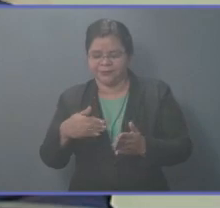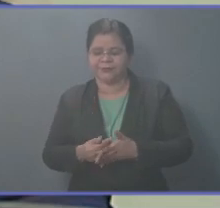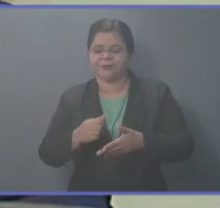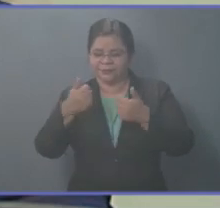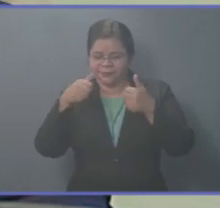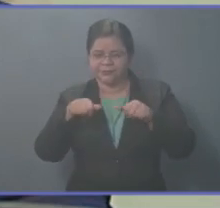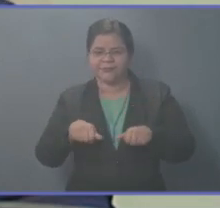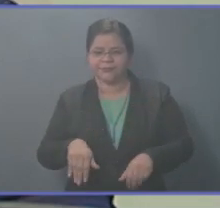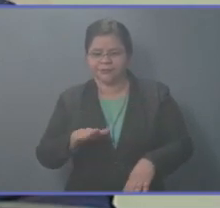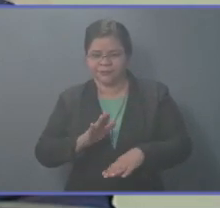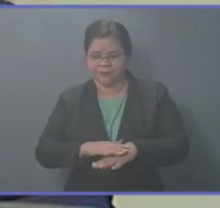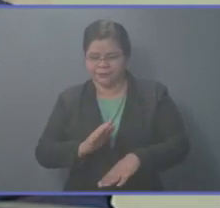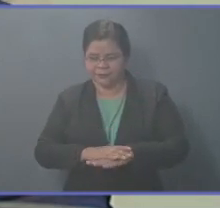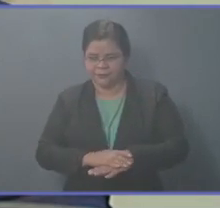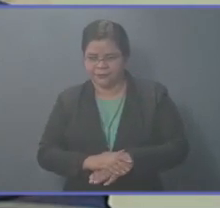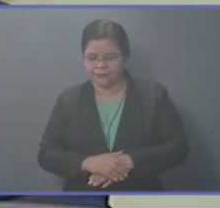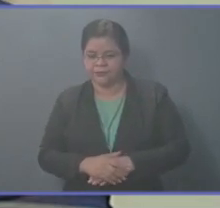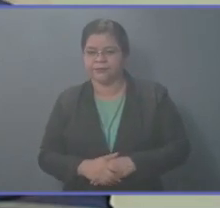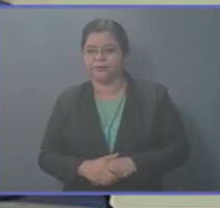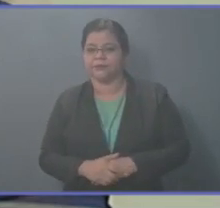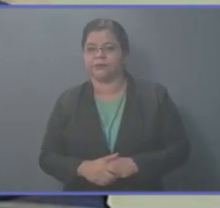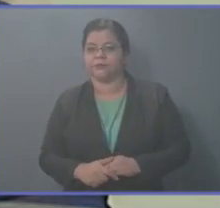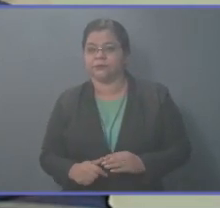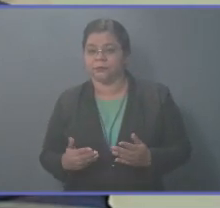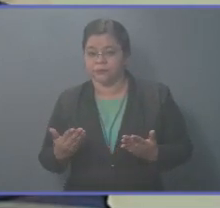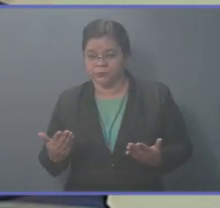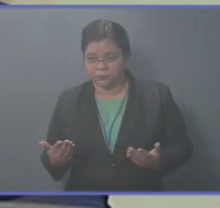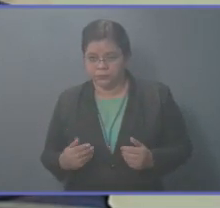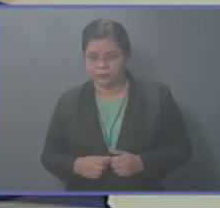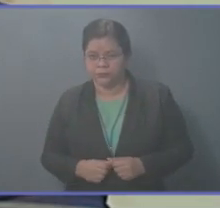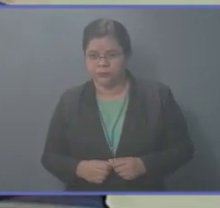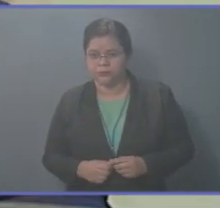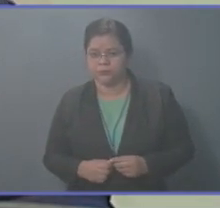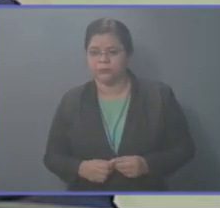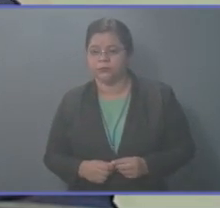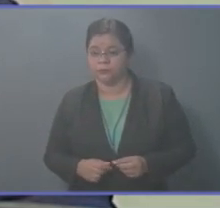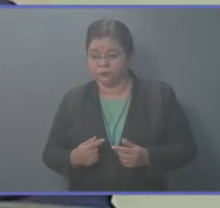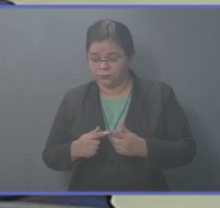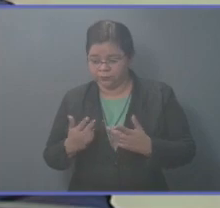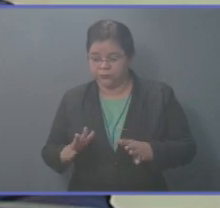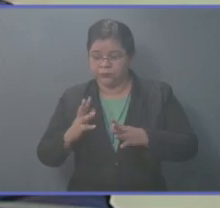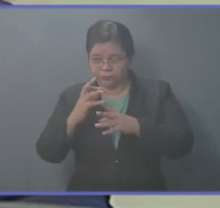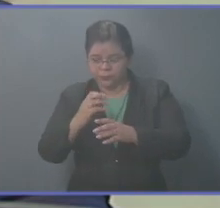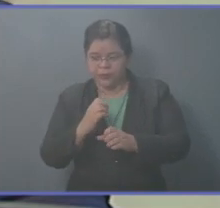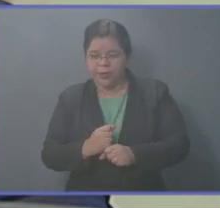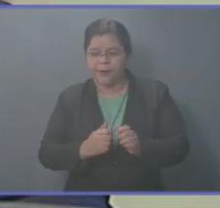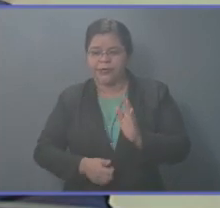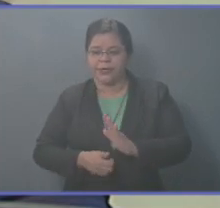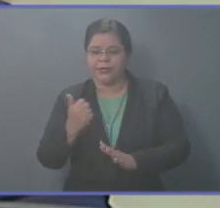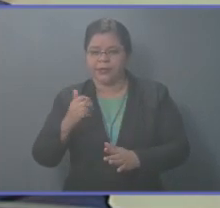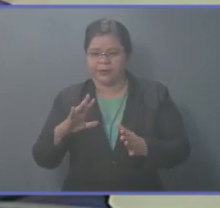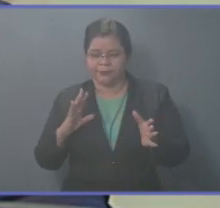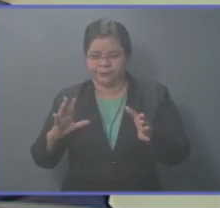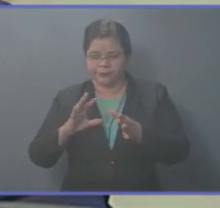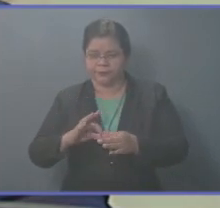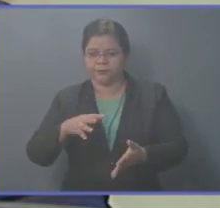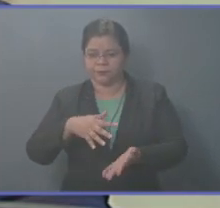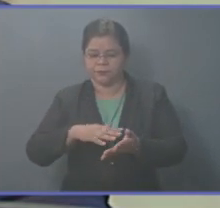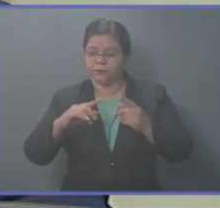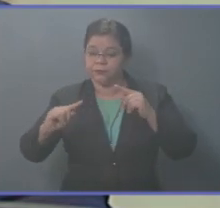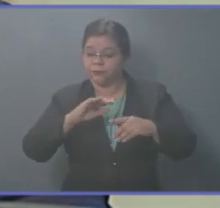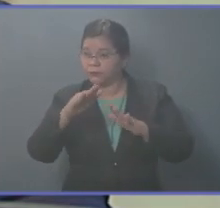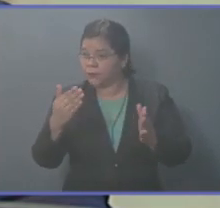de convocatoria, en tanto que tienden a garantizar su eficacia, así como a